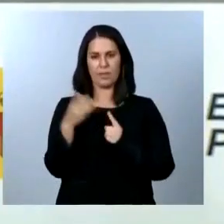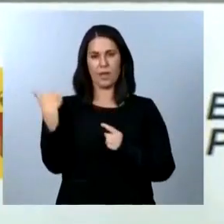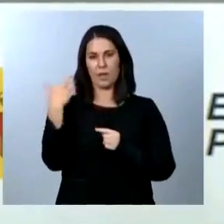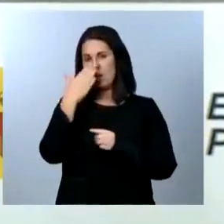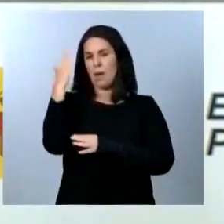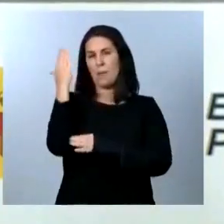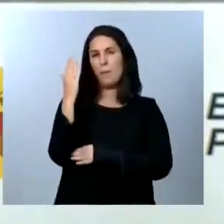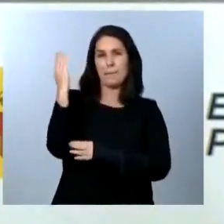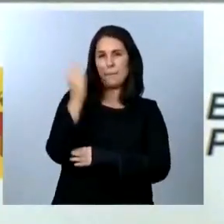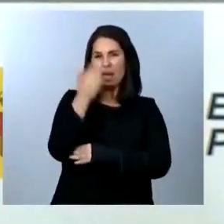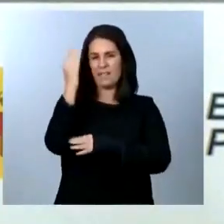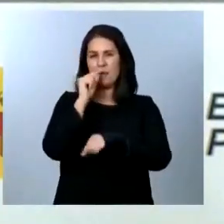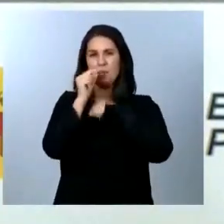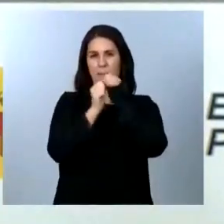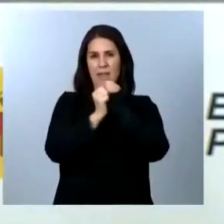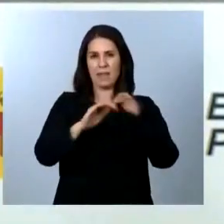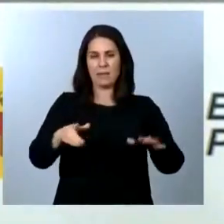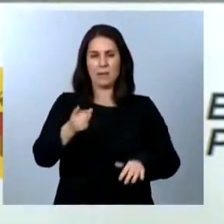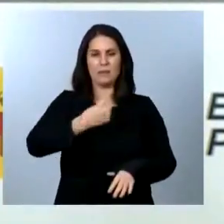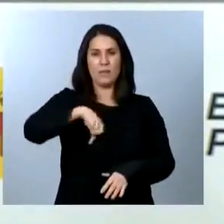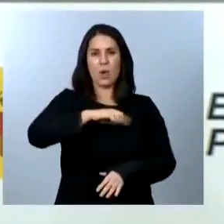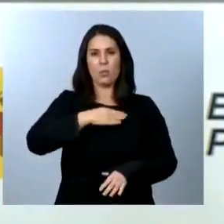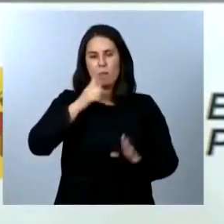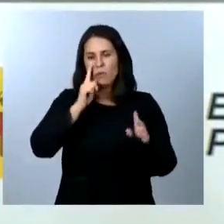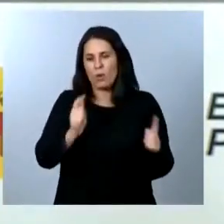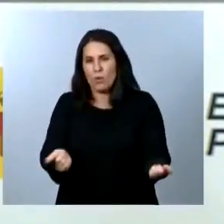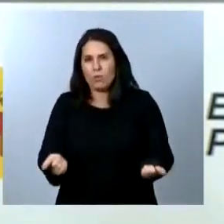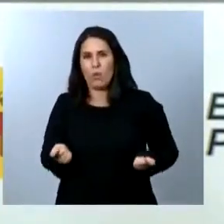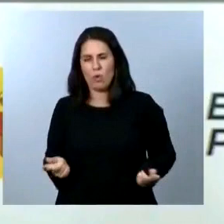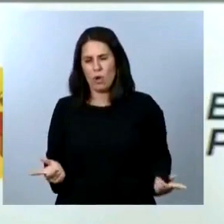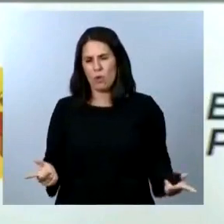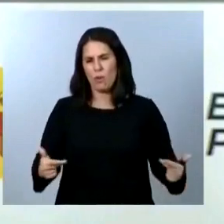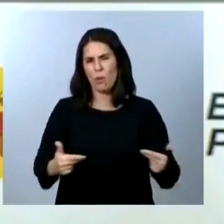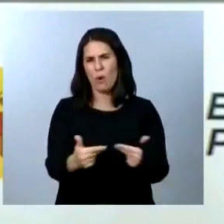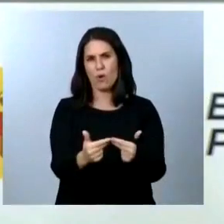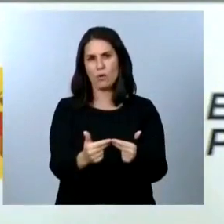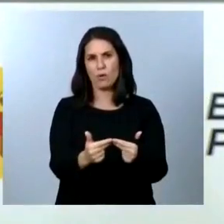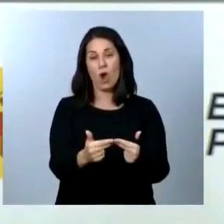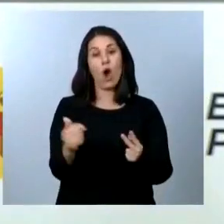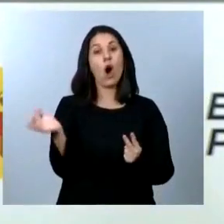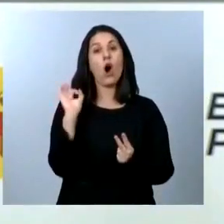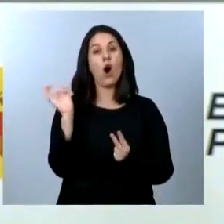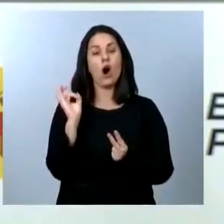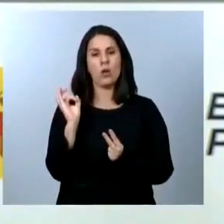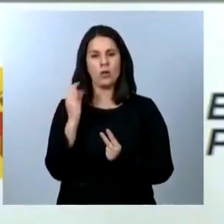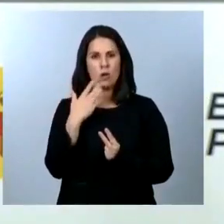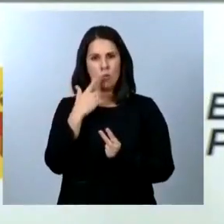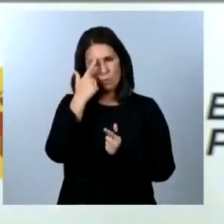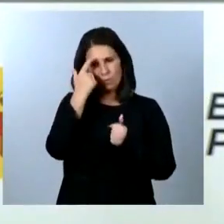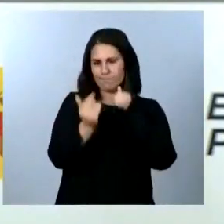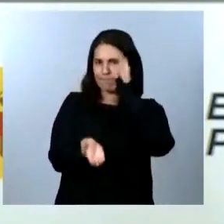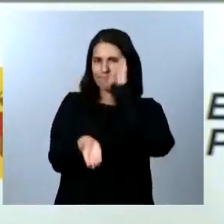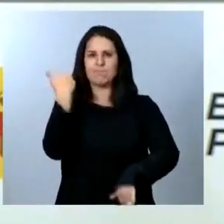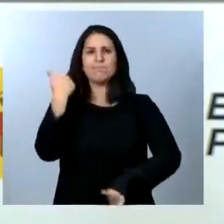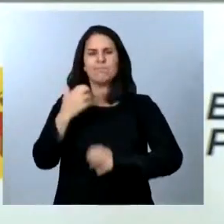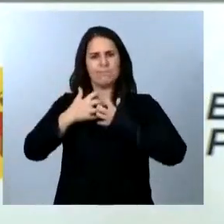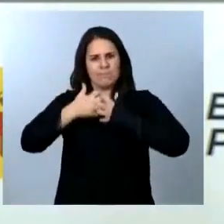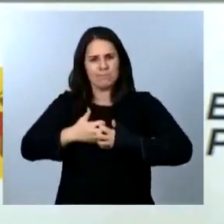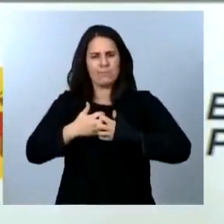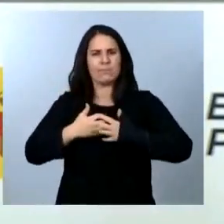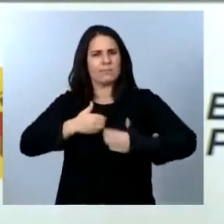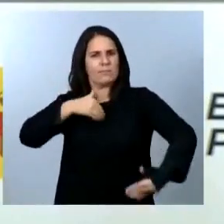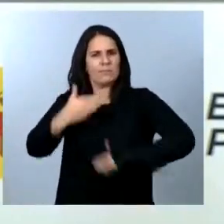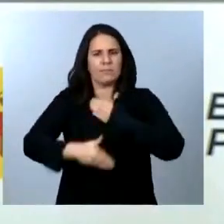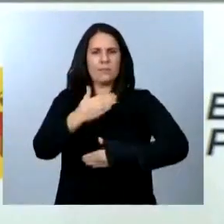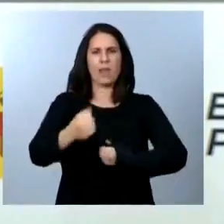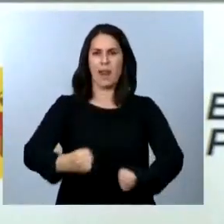podríamos replegarnos en la austeridad y los recortes, o bien ponernos en pie y salir hacia adelante con energía. Estos presupuestos